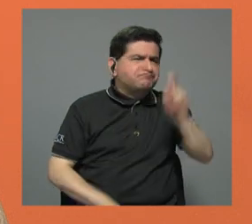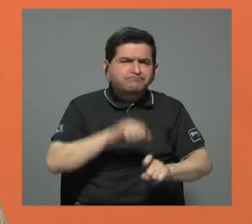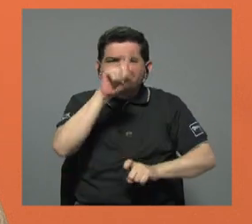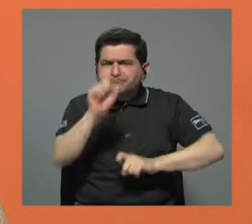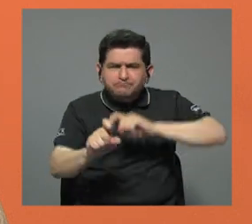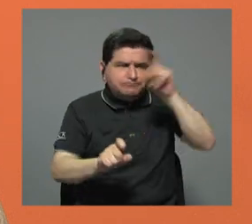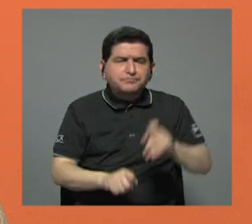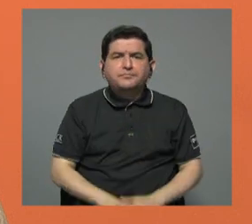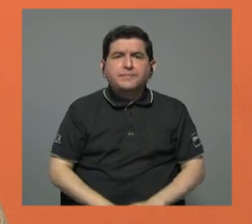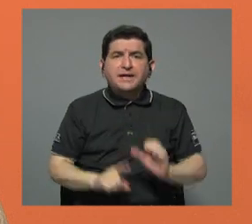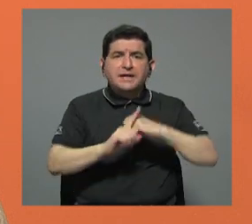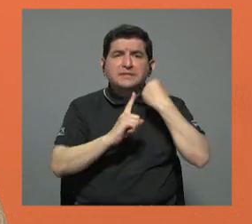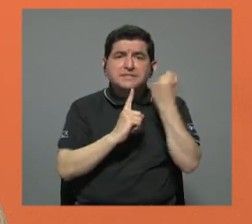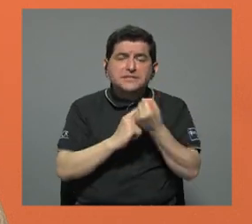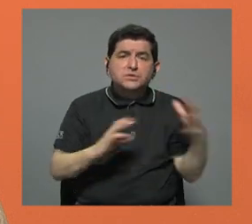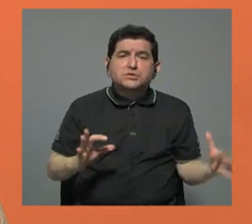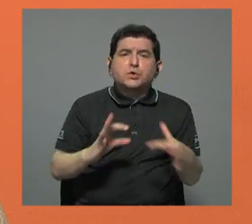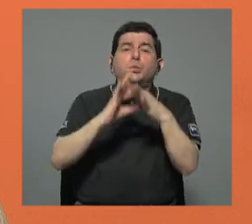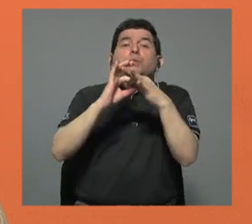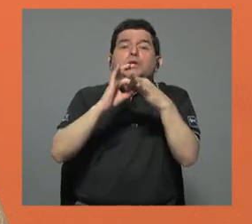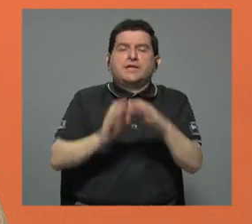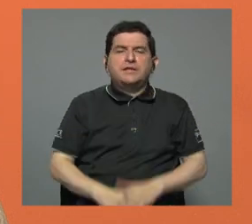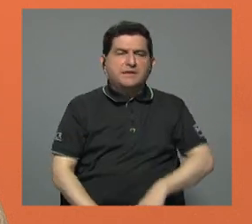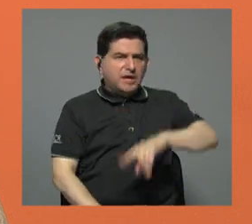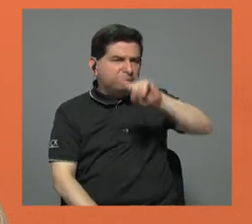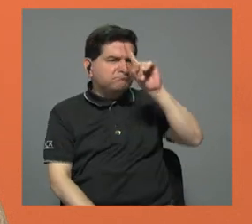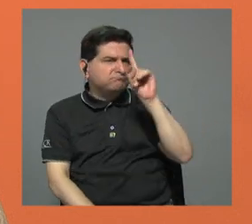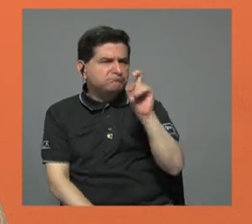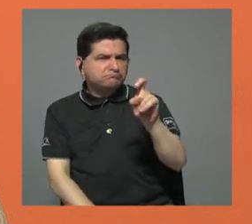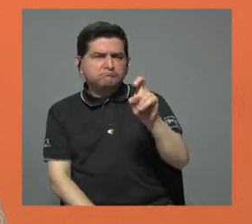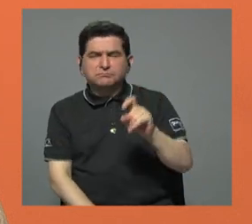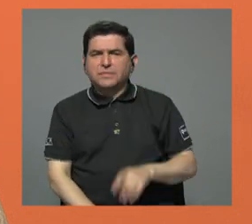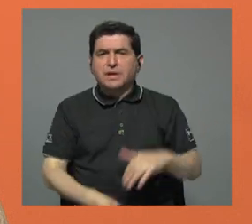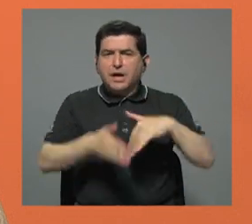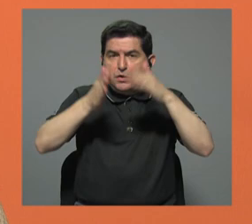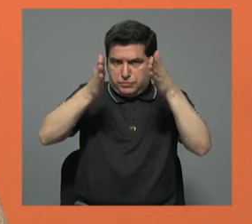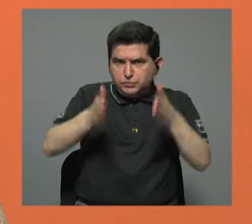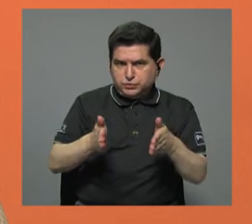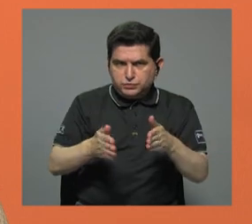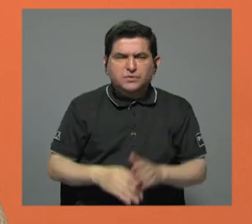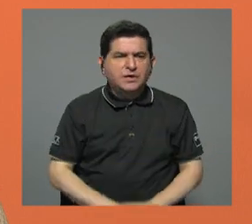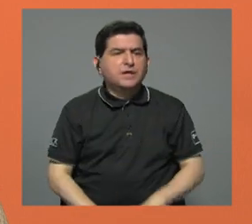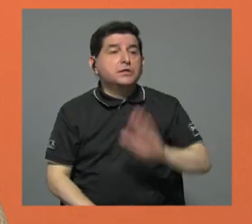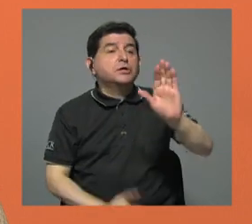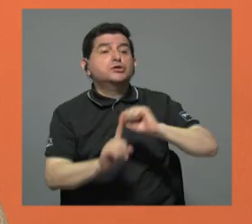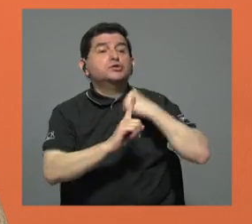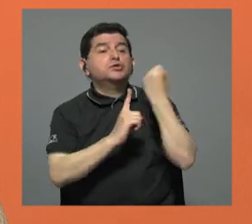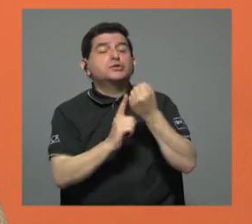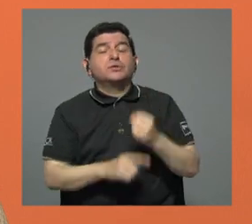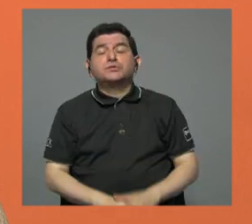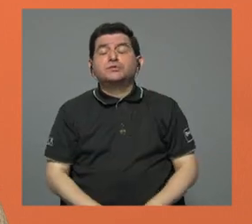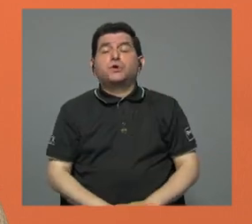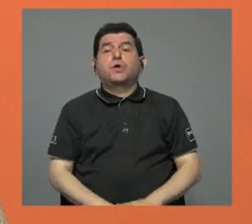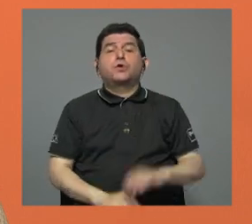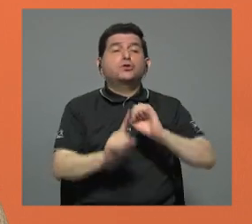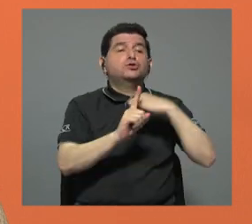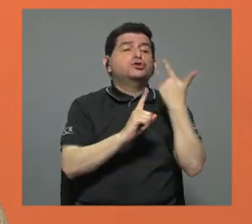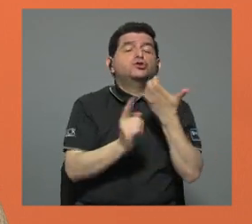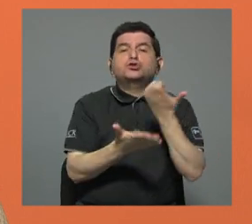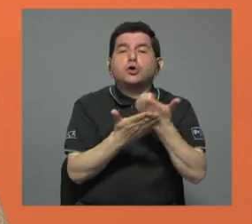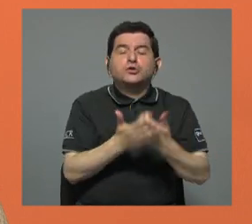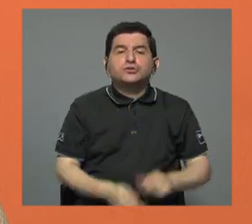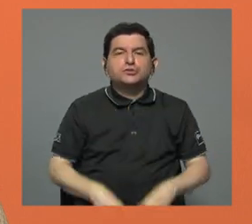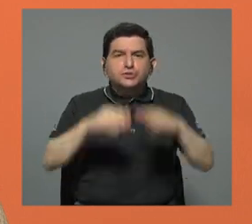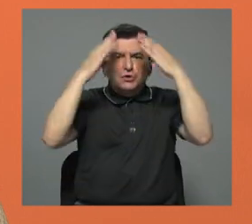de factores asociados en el que se les preguntó a estudiantes sobre su situación socioeconómica que eran